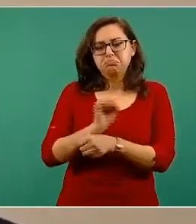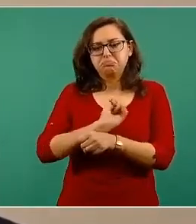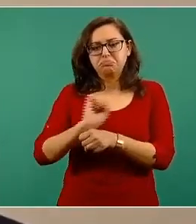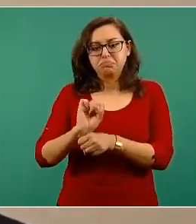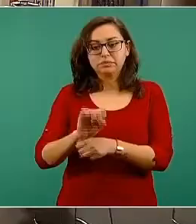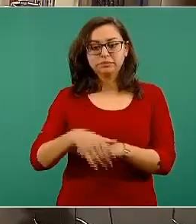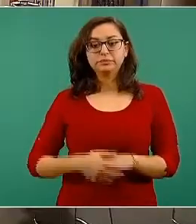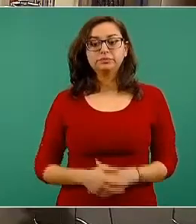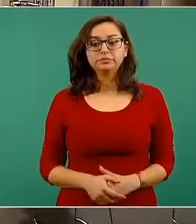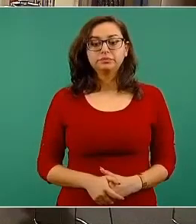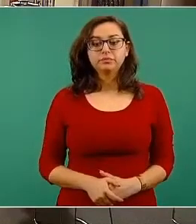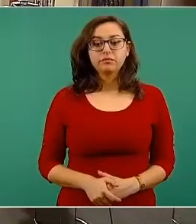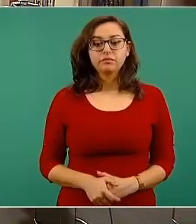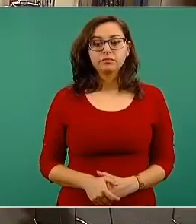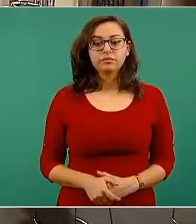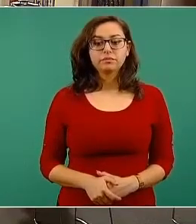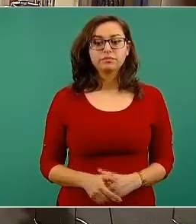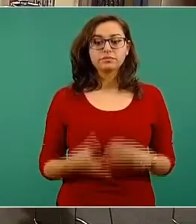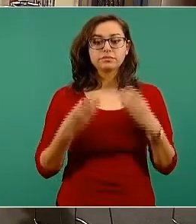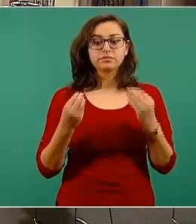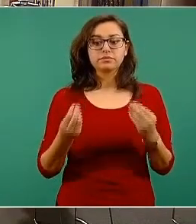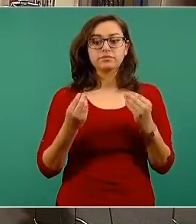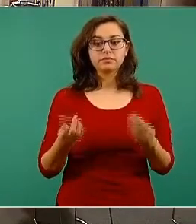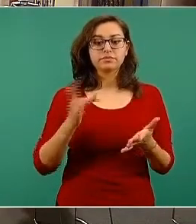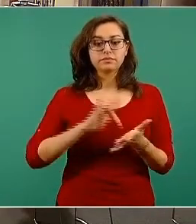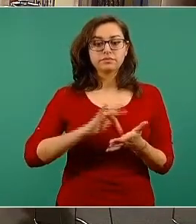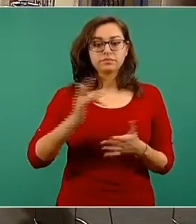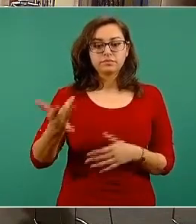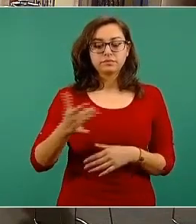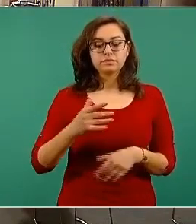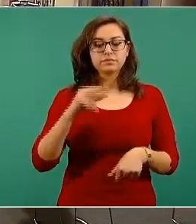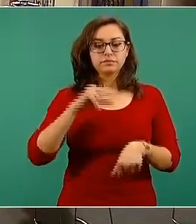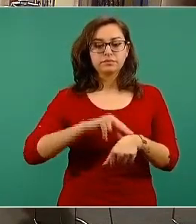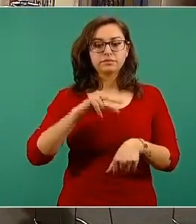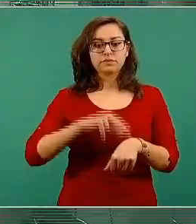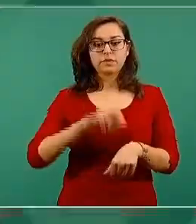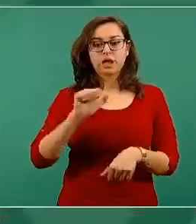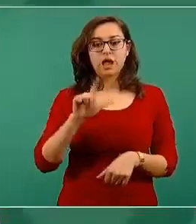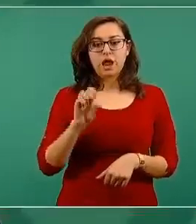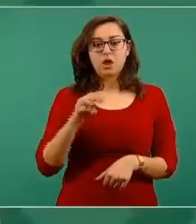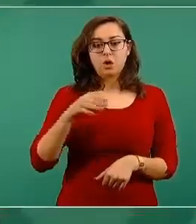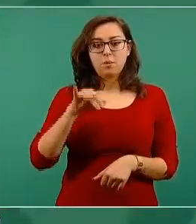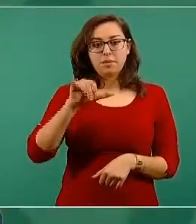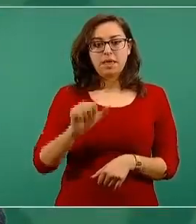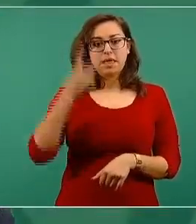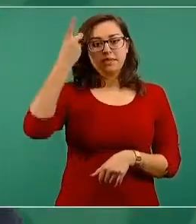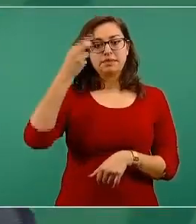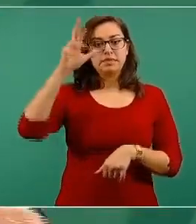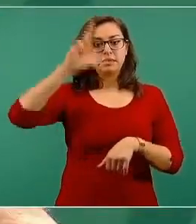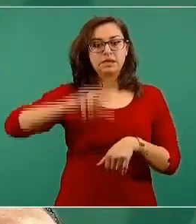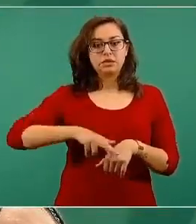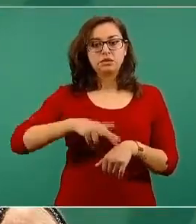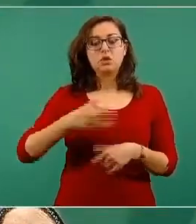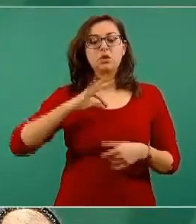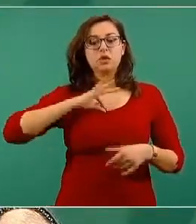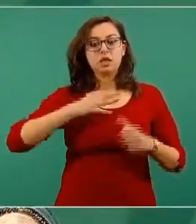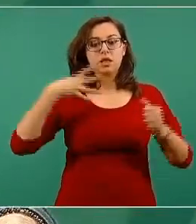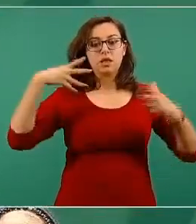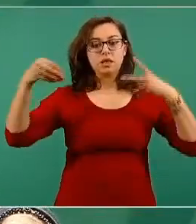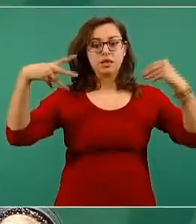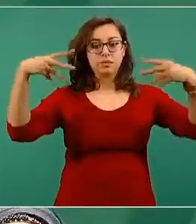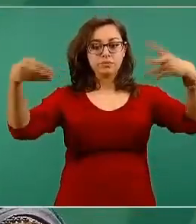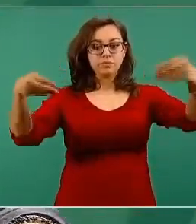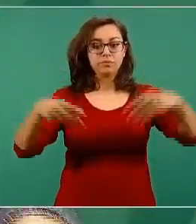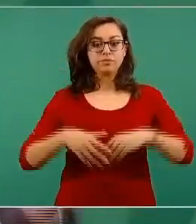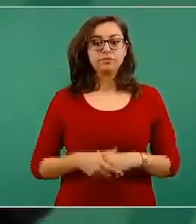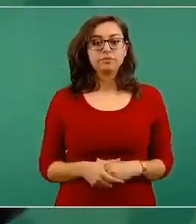SARS-CoV-2. Muchísimas gracias al doctor José Luis Alomía Segarra, director general de Epidemiología. Finalmente,